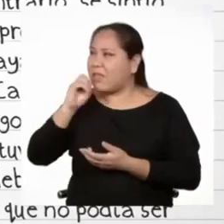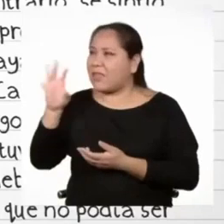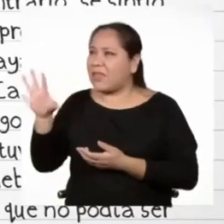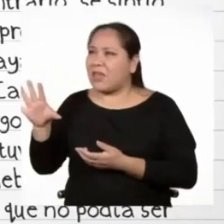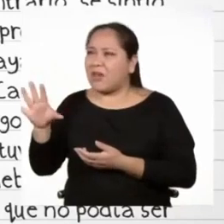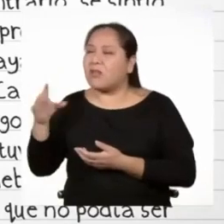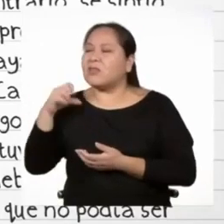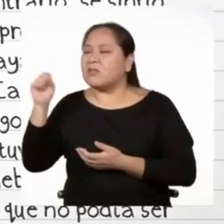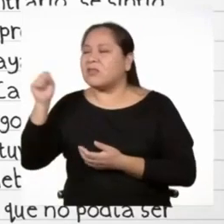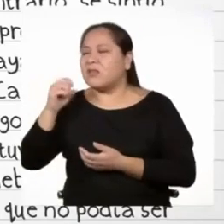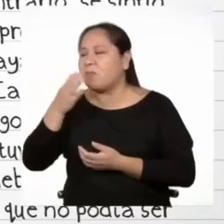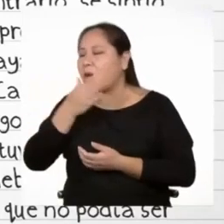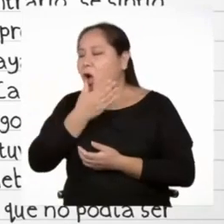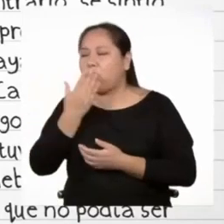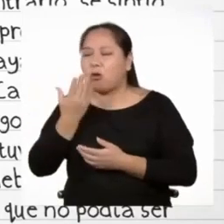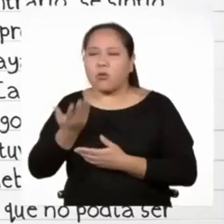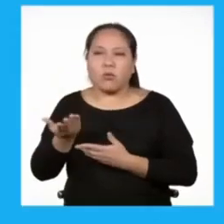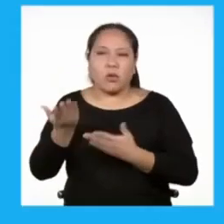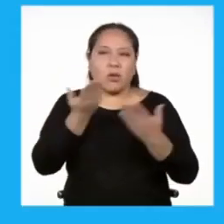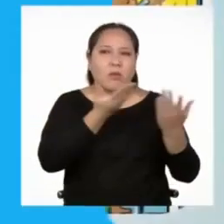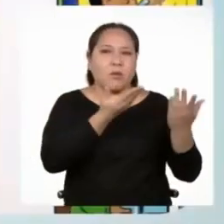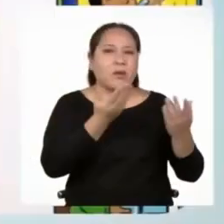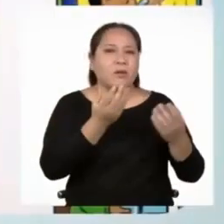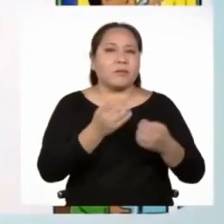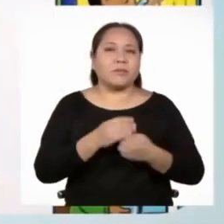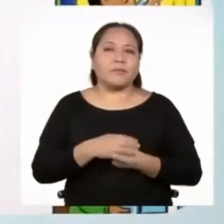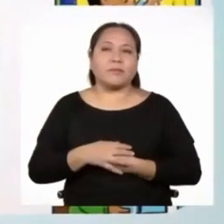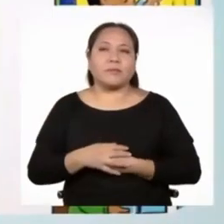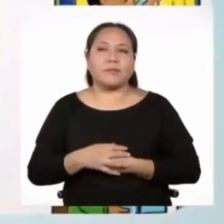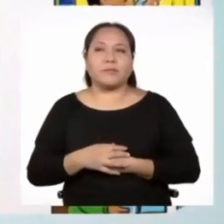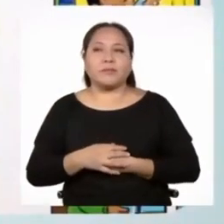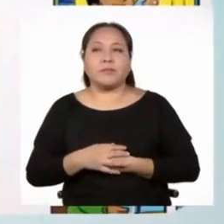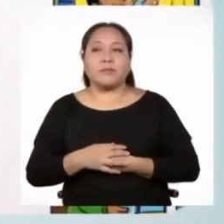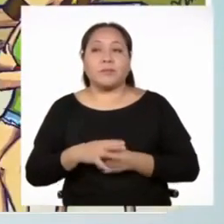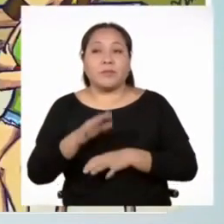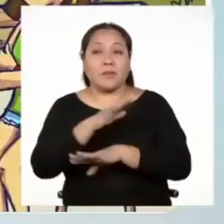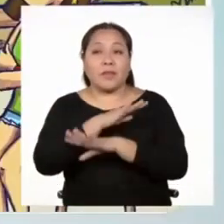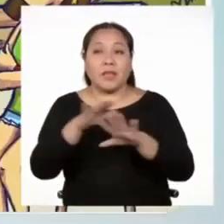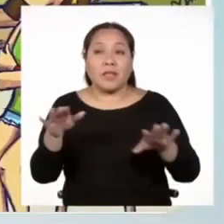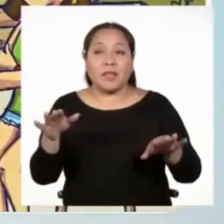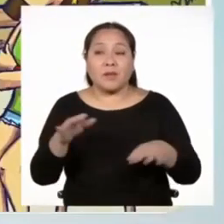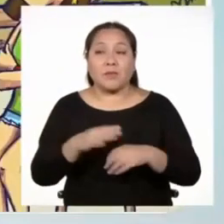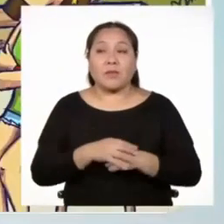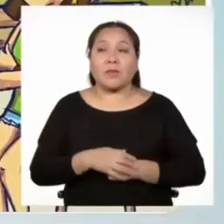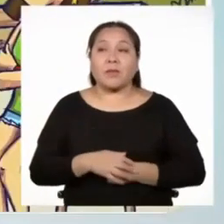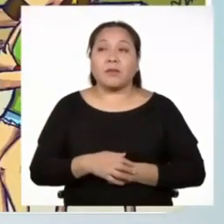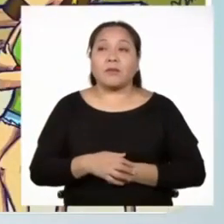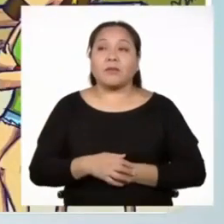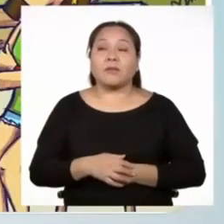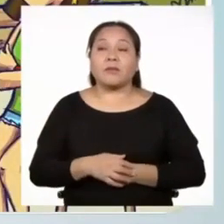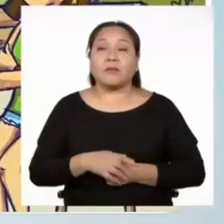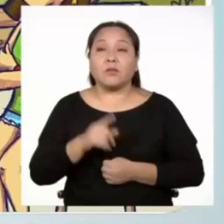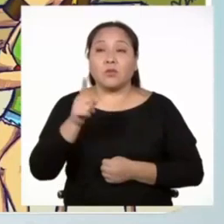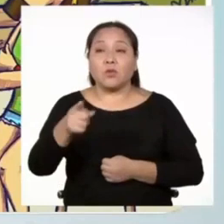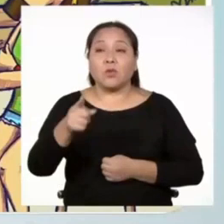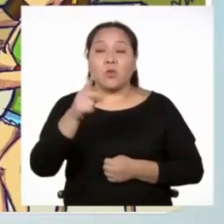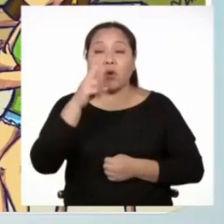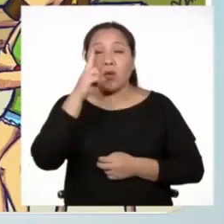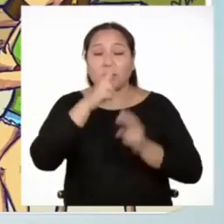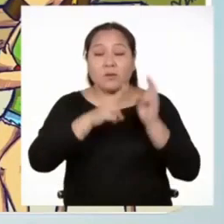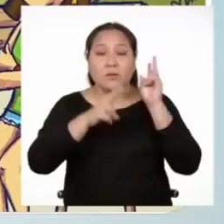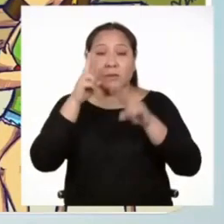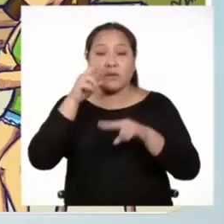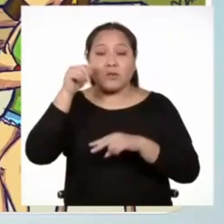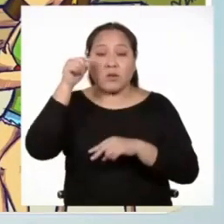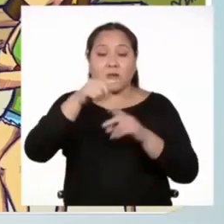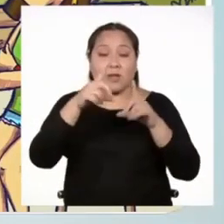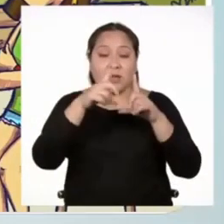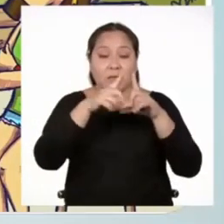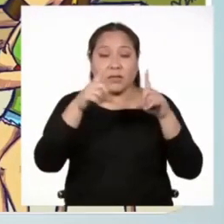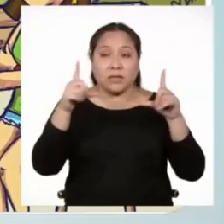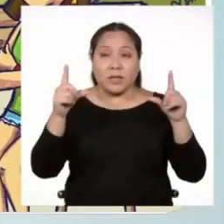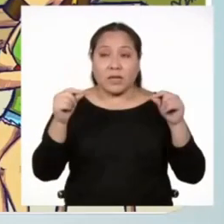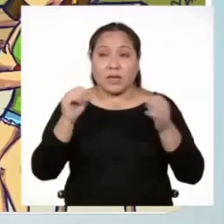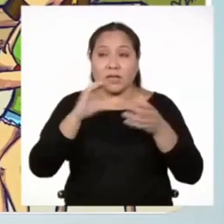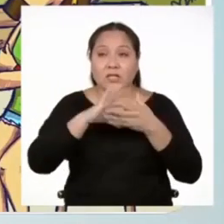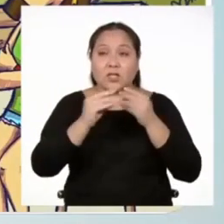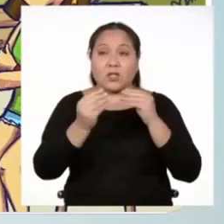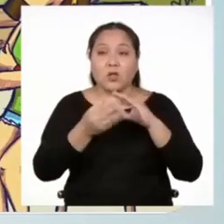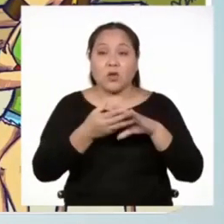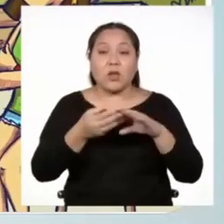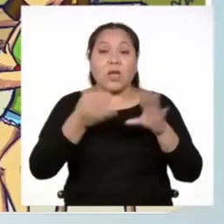lo devolvería. Para terminar, como habrás visto, en este párrafo